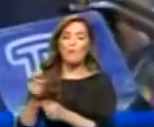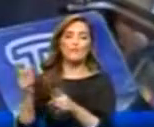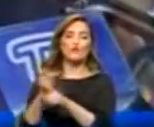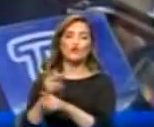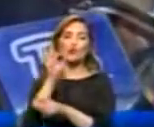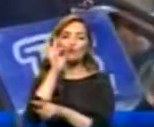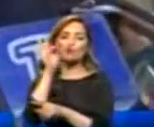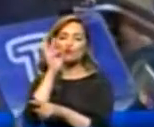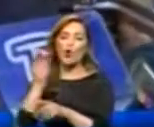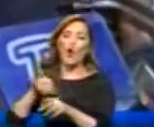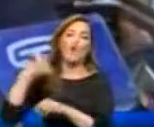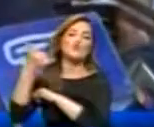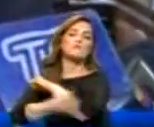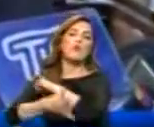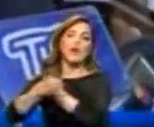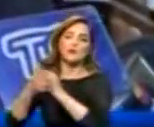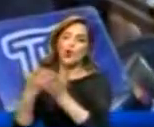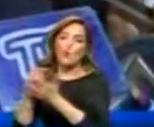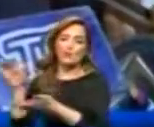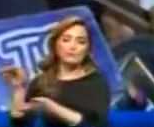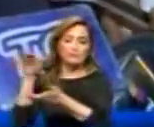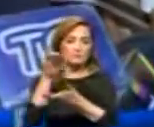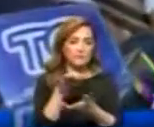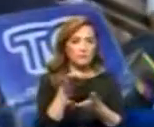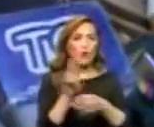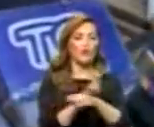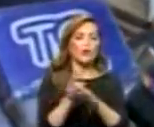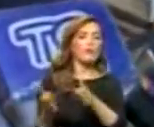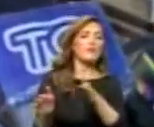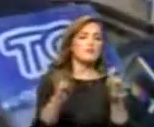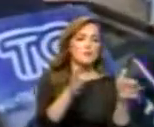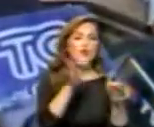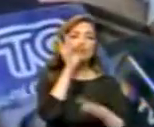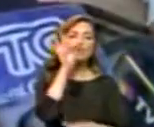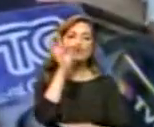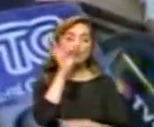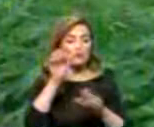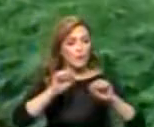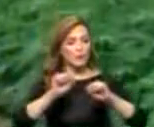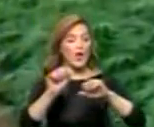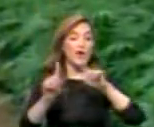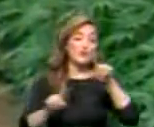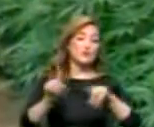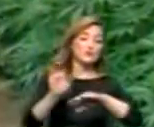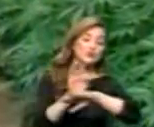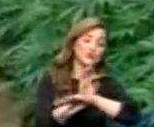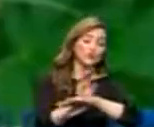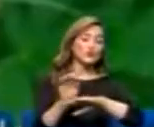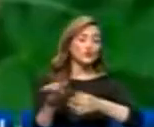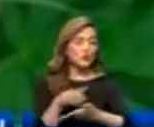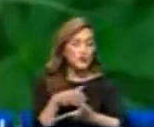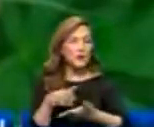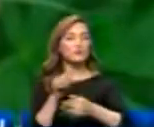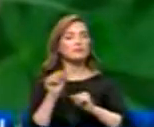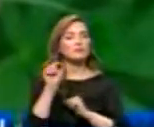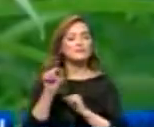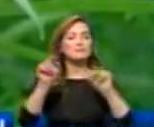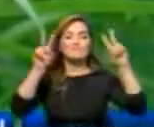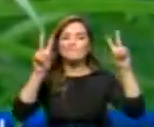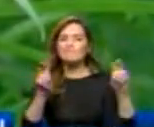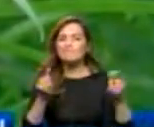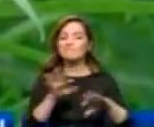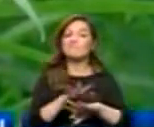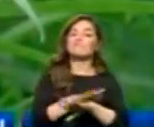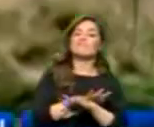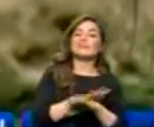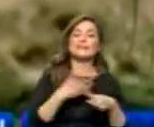acciones terapéuticas y medicinales, también ha quedado absuelto. En ese sentido, creo que eran un poco las dudas que había. Uno de los temas sensibles o tabú es sin duda